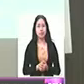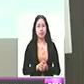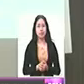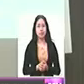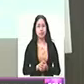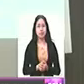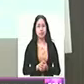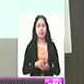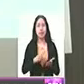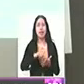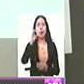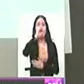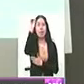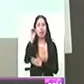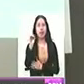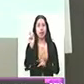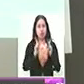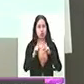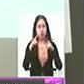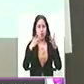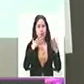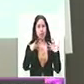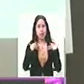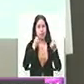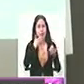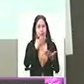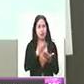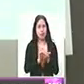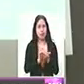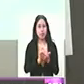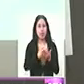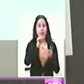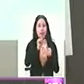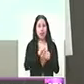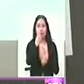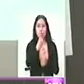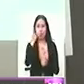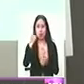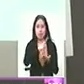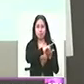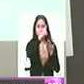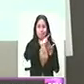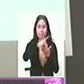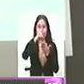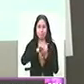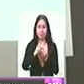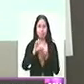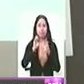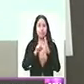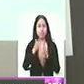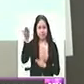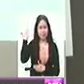del porcentaje de recuperación por semana epidemiológica. Ya mostramos